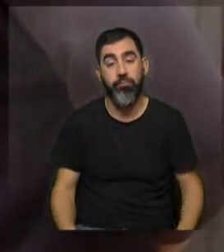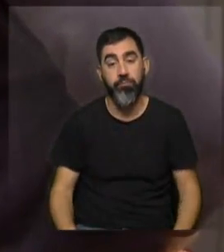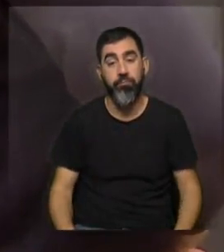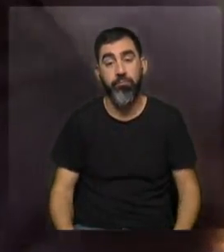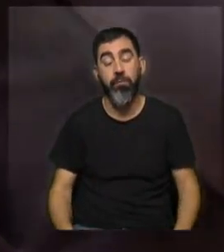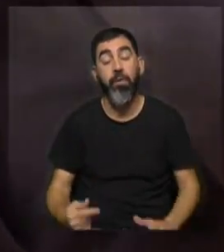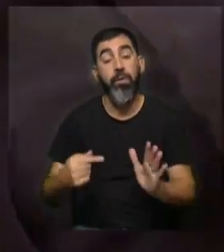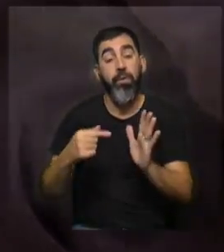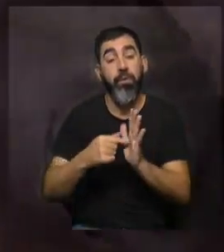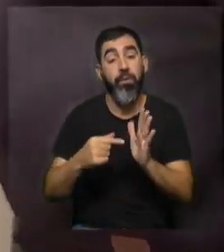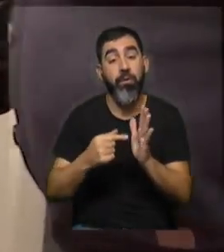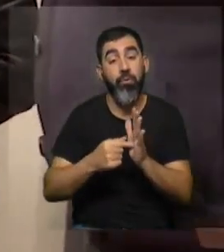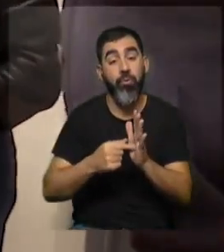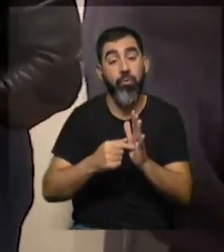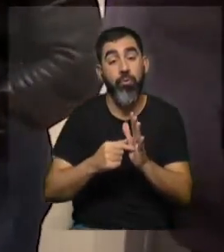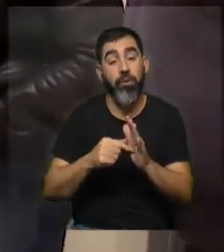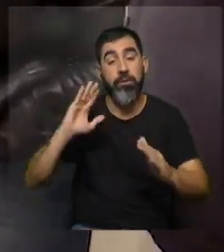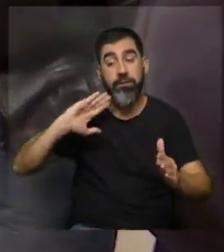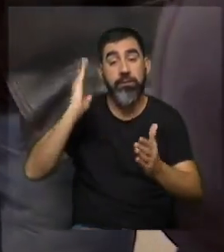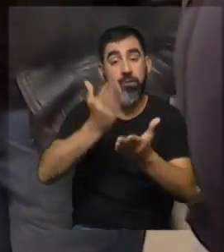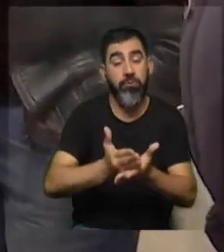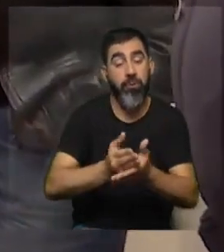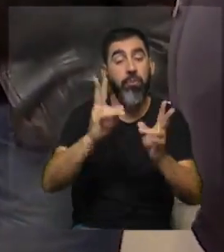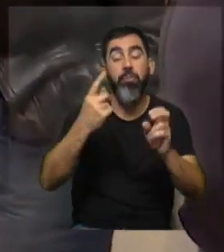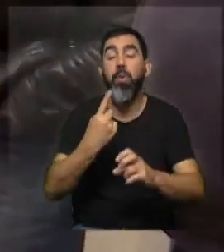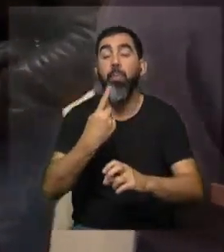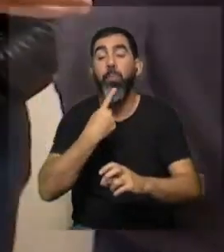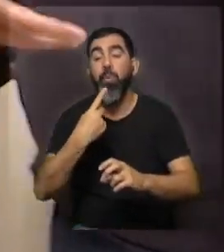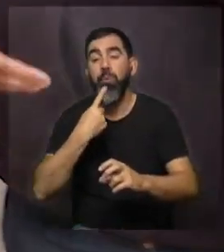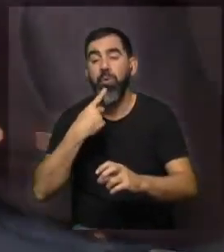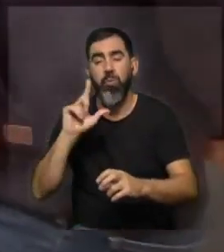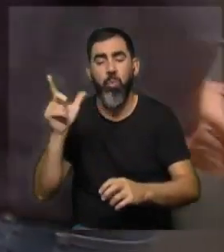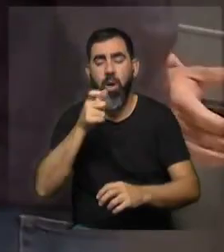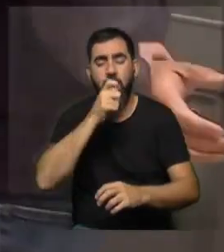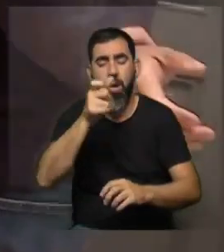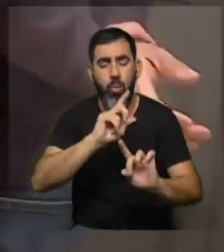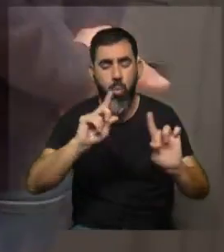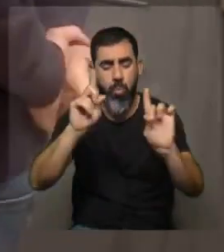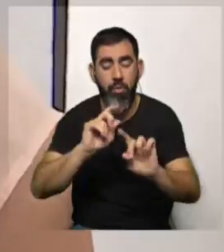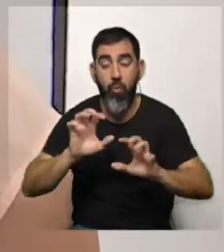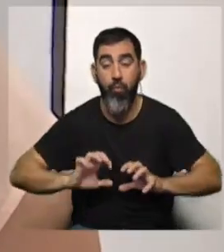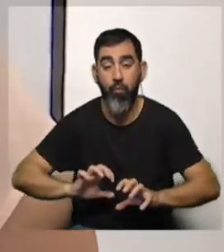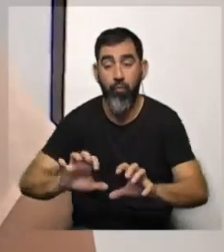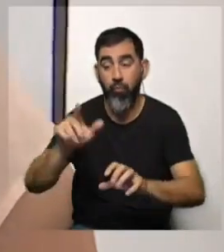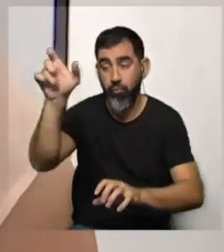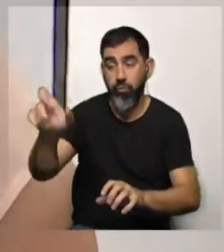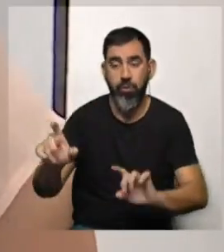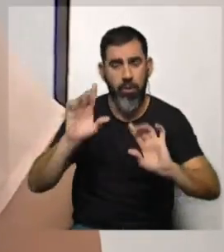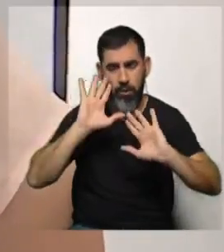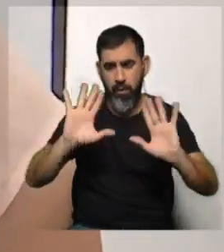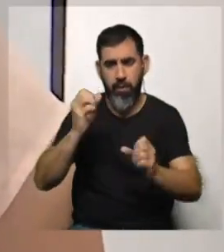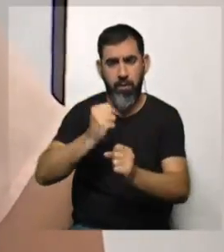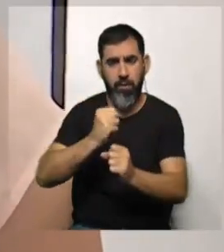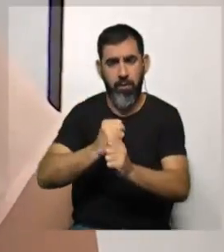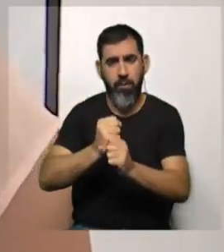allegados el directorio de inau termina sancionando por un tema político sin fundamento jurídicos a una funcionaria que no pertenece